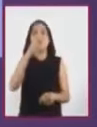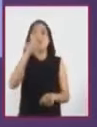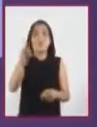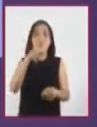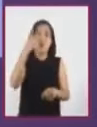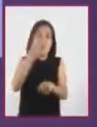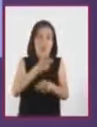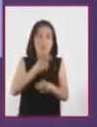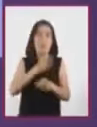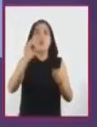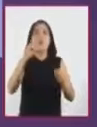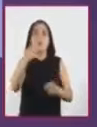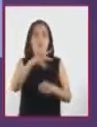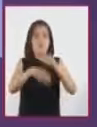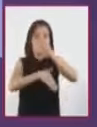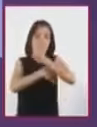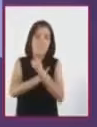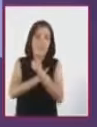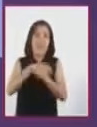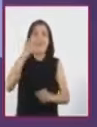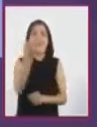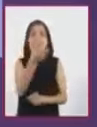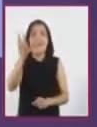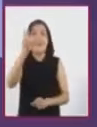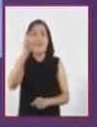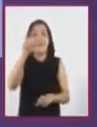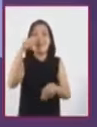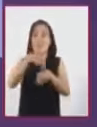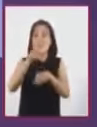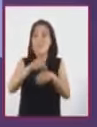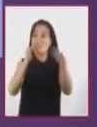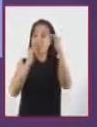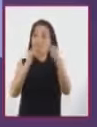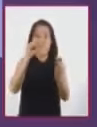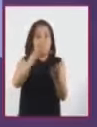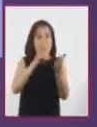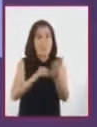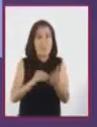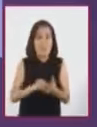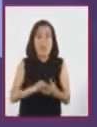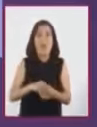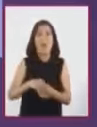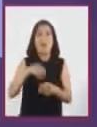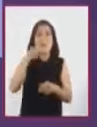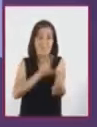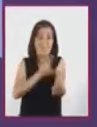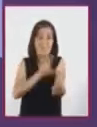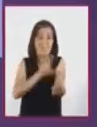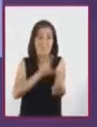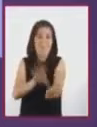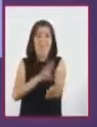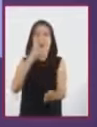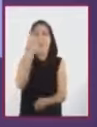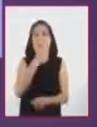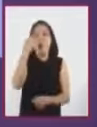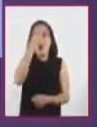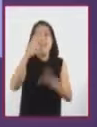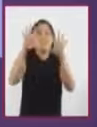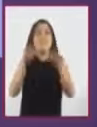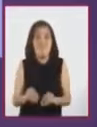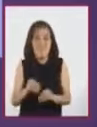almacenamiento de 30 números en su agenda telefónica y una batería con duración de una hora.